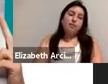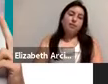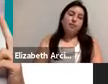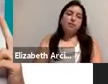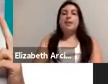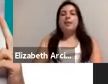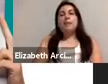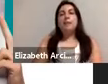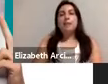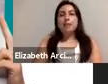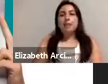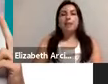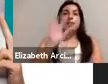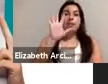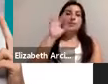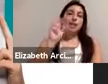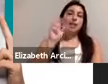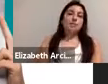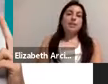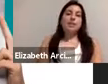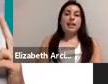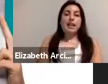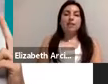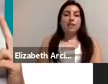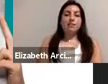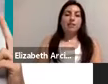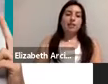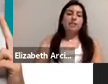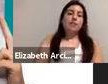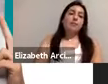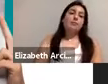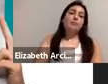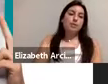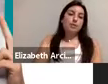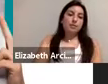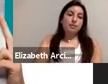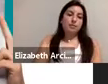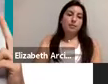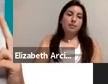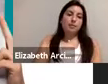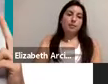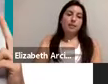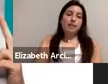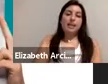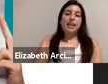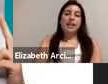Cuando nuestro paciente no ve el 20/400 y queremos pasar a contar los dedos, tengo una opción